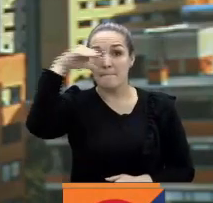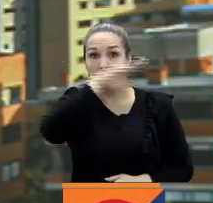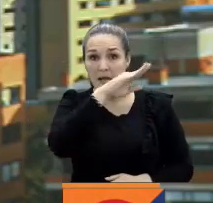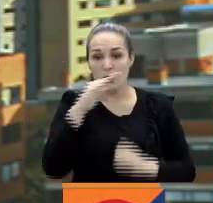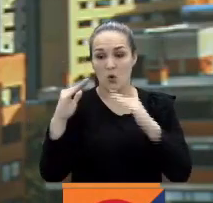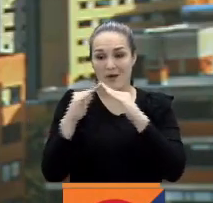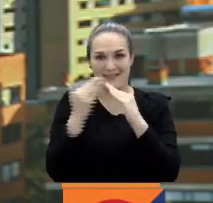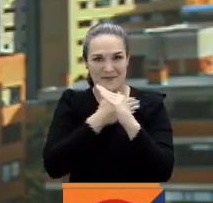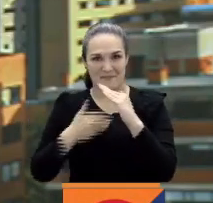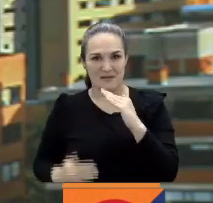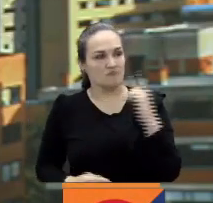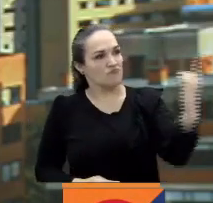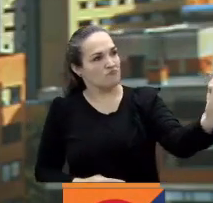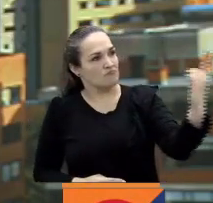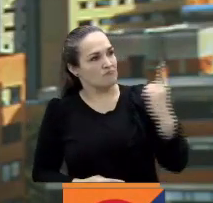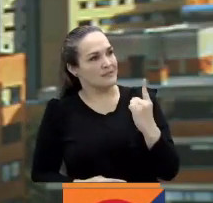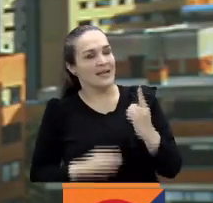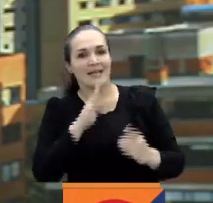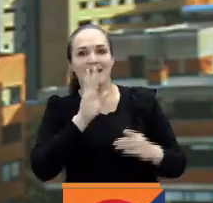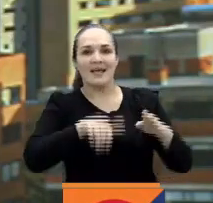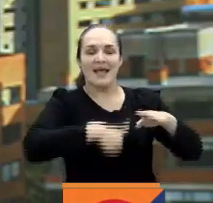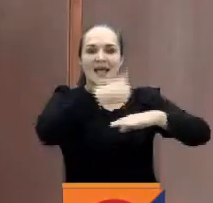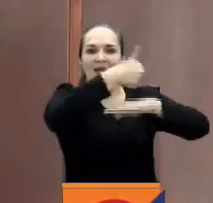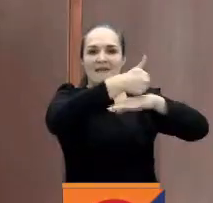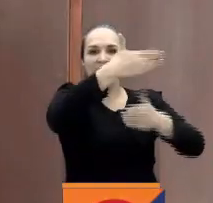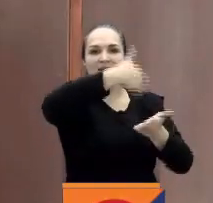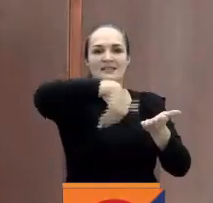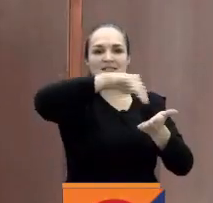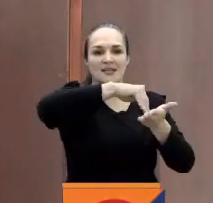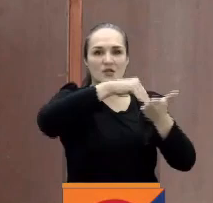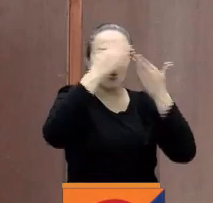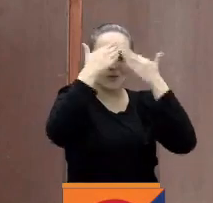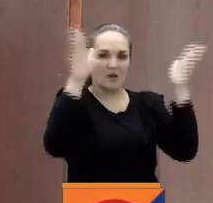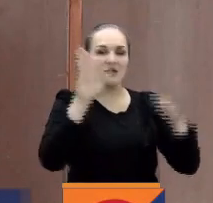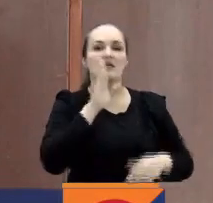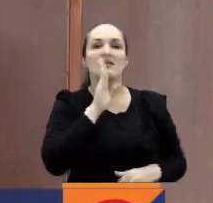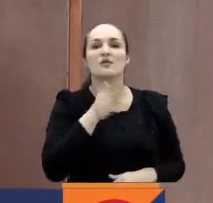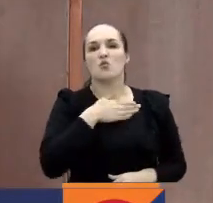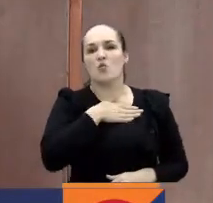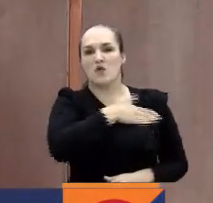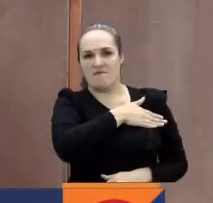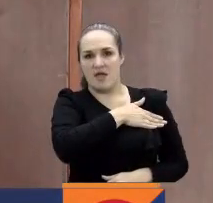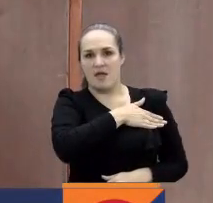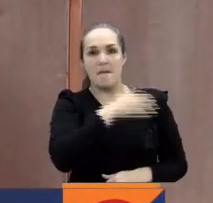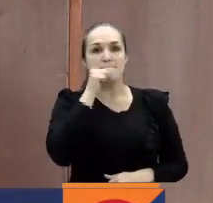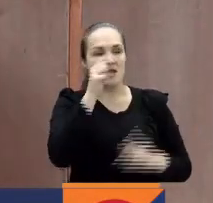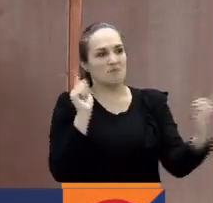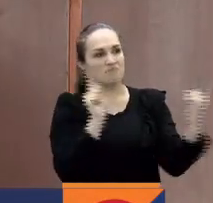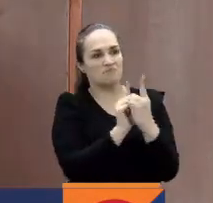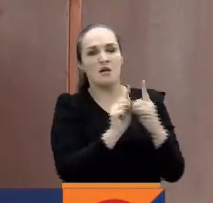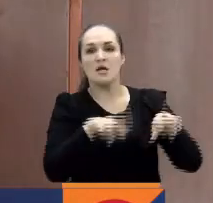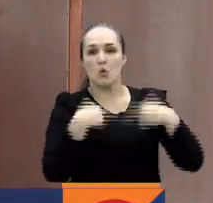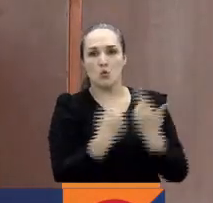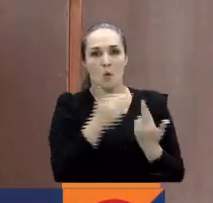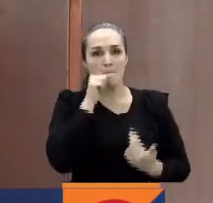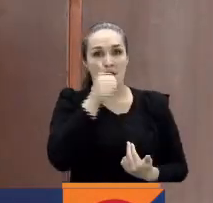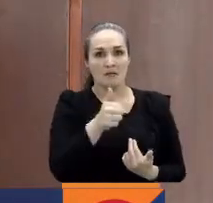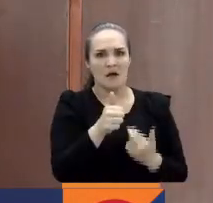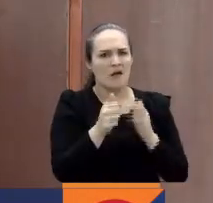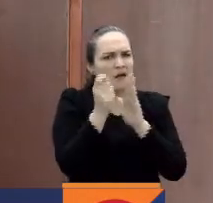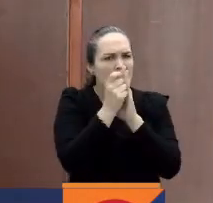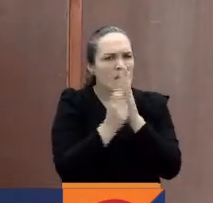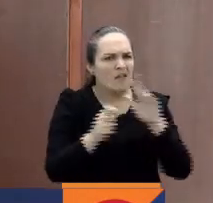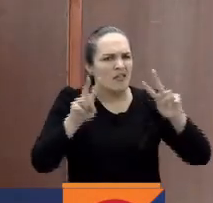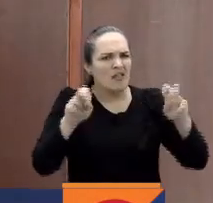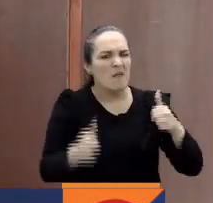de Nariño al jefe del Centro Democrático y líder de la oposición, Álvaro Uribe Vélez. Uno de los principales puntos de la reunión será, por supuesto,